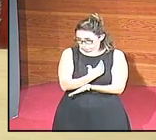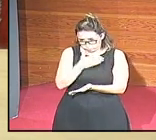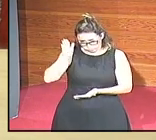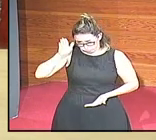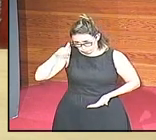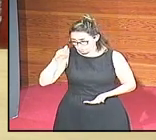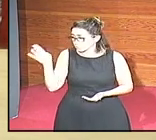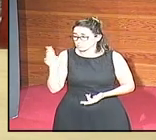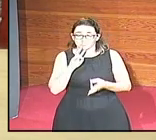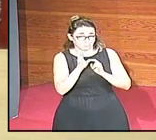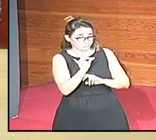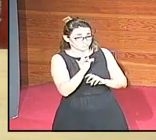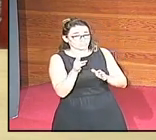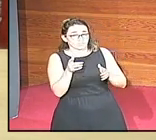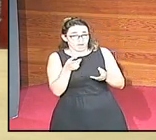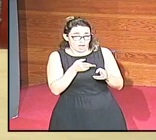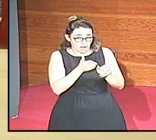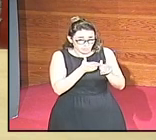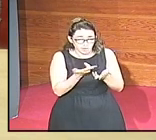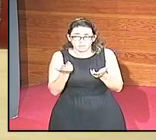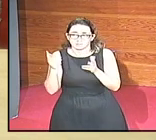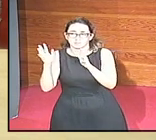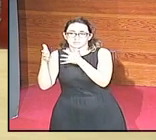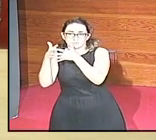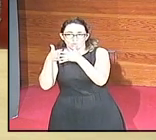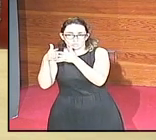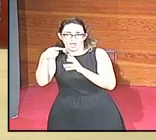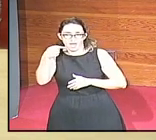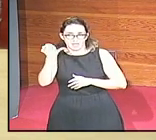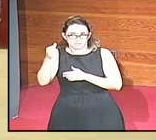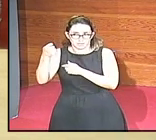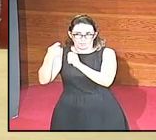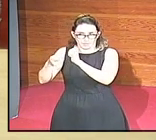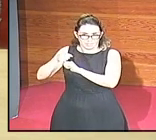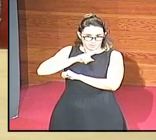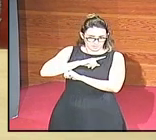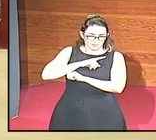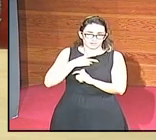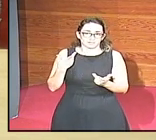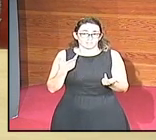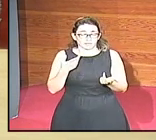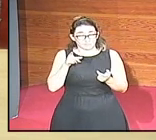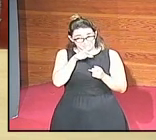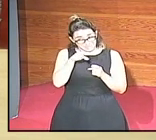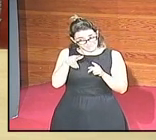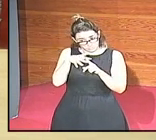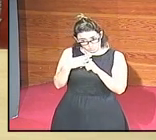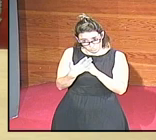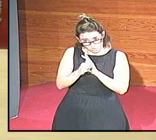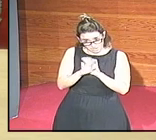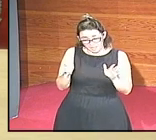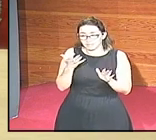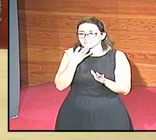¿no? Estados Unidos nos está vendiendo más gas, pero es que vuelvo a lo mismo. Nada de esto estaría pasando si los rusos se hubieran quedado en